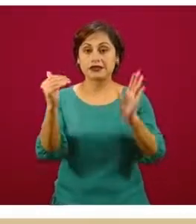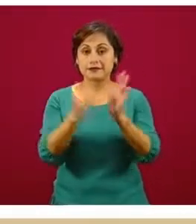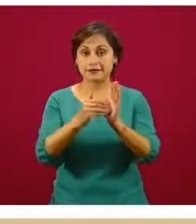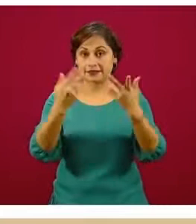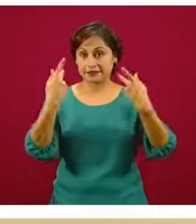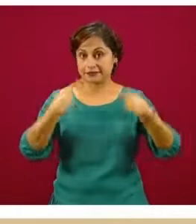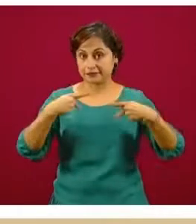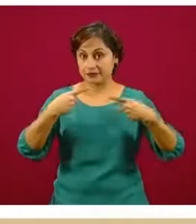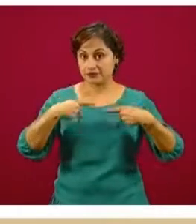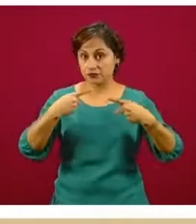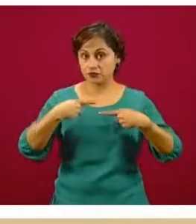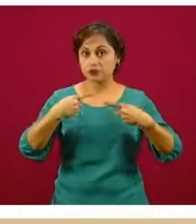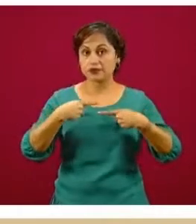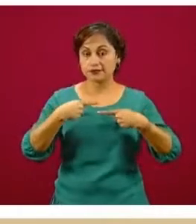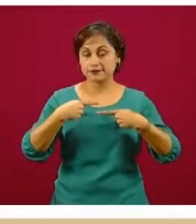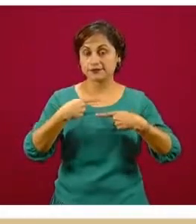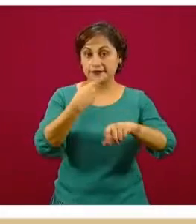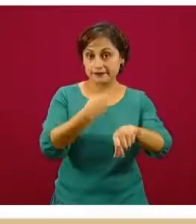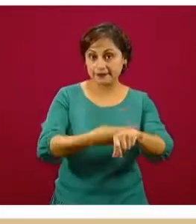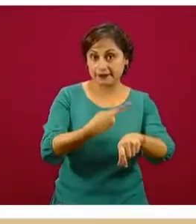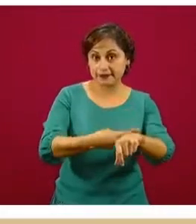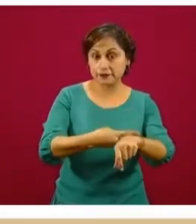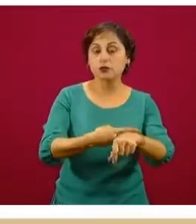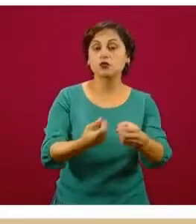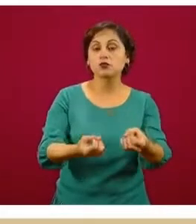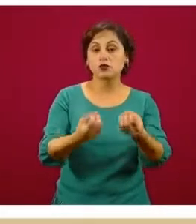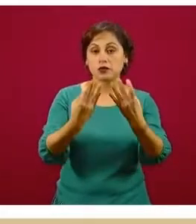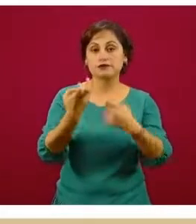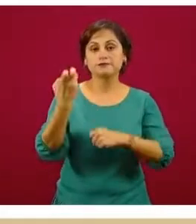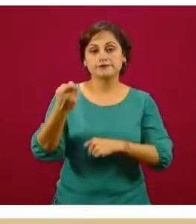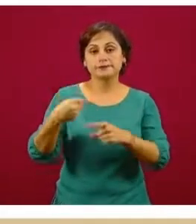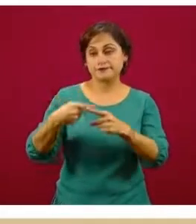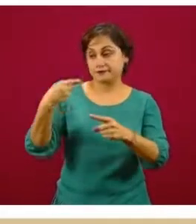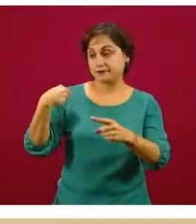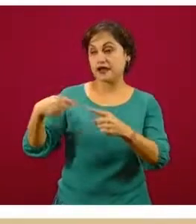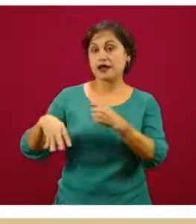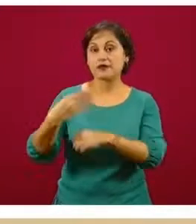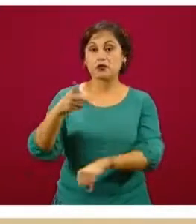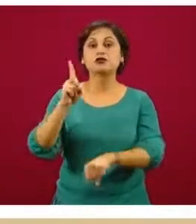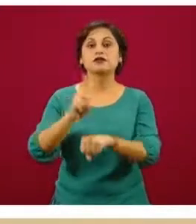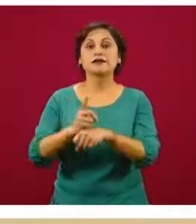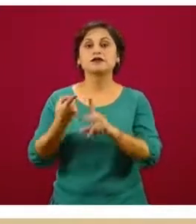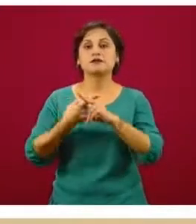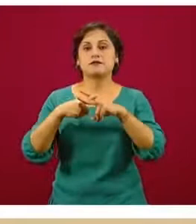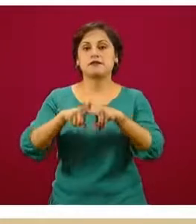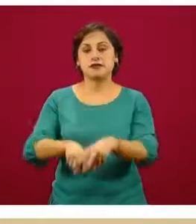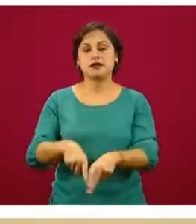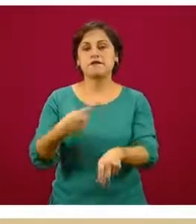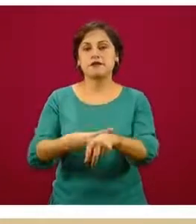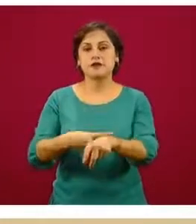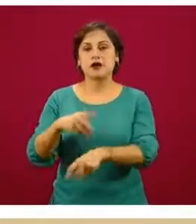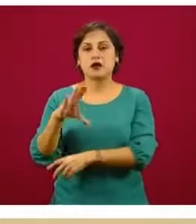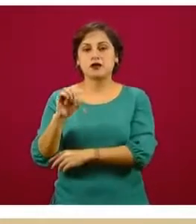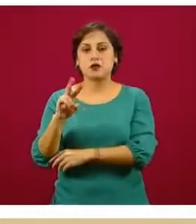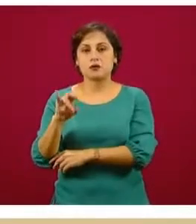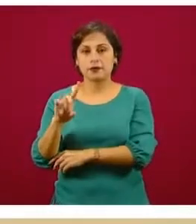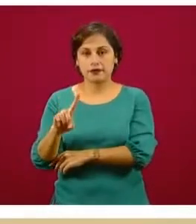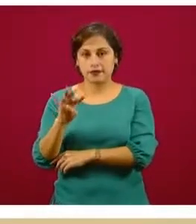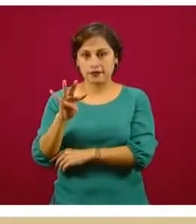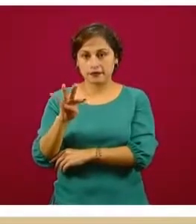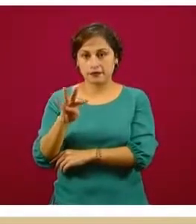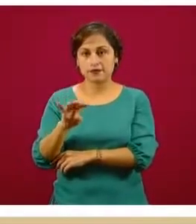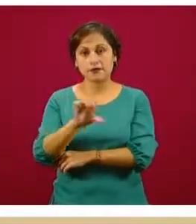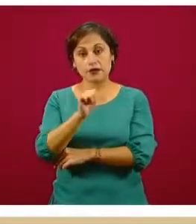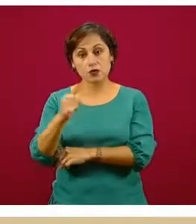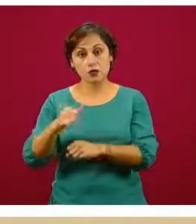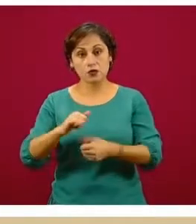por cada 100,000 habitantes han tenido en los últimos 14 días COVID-19. Y en la siguiente diapositiva vemos